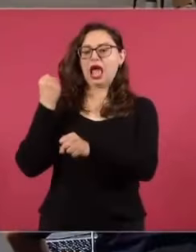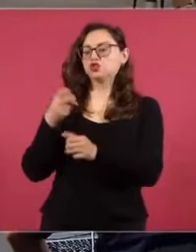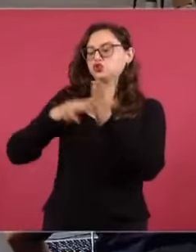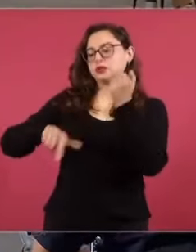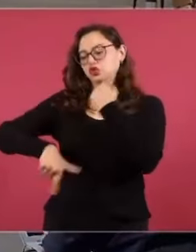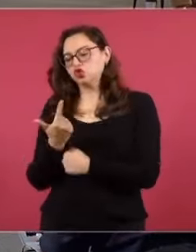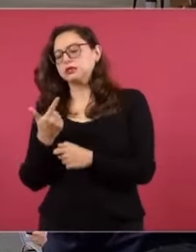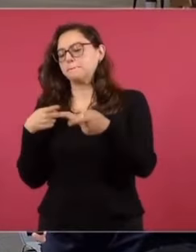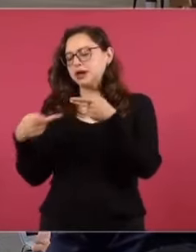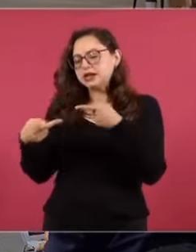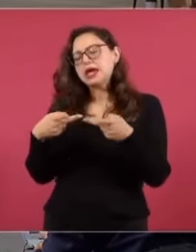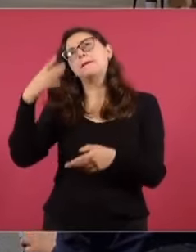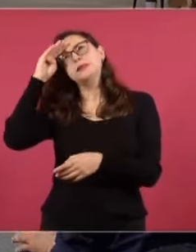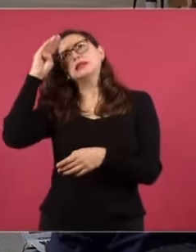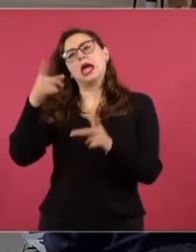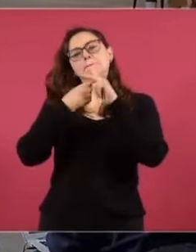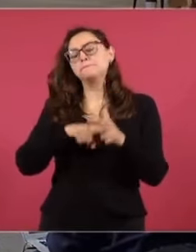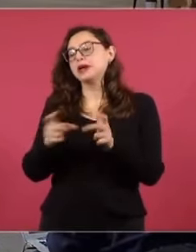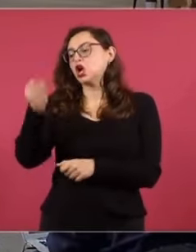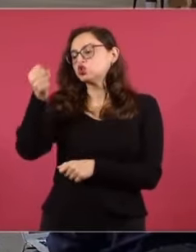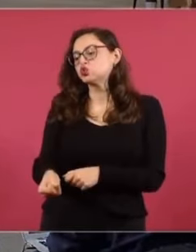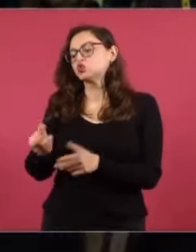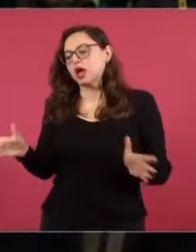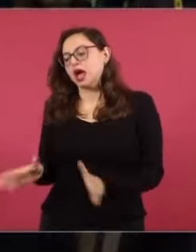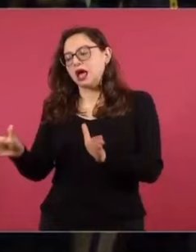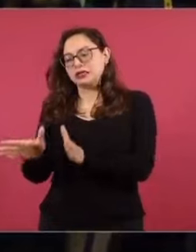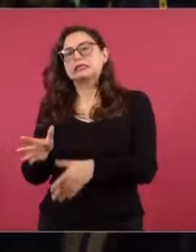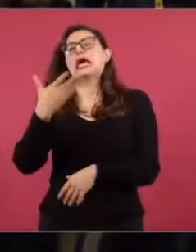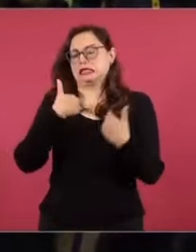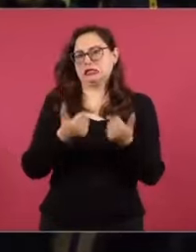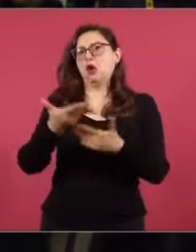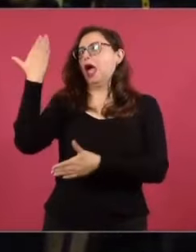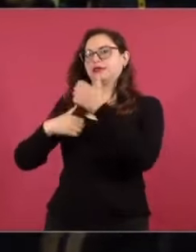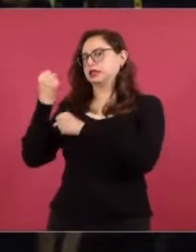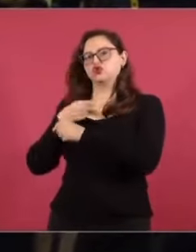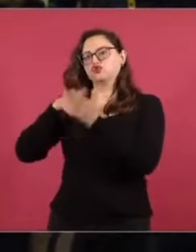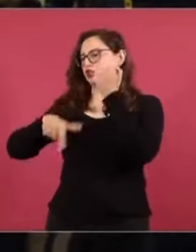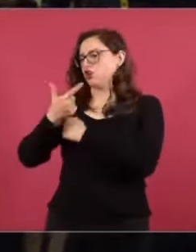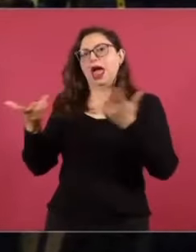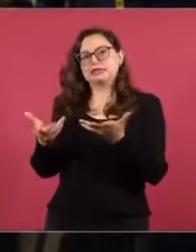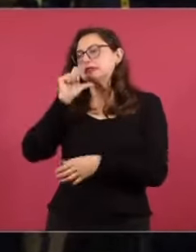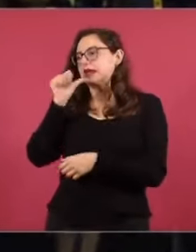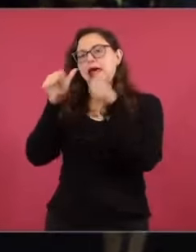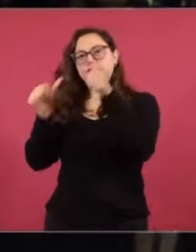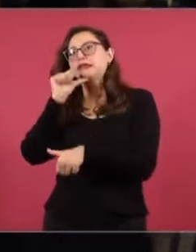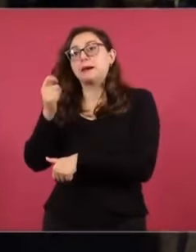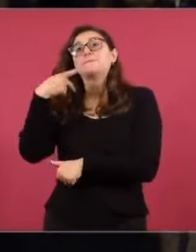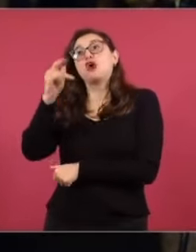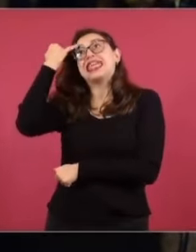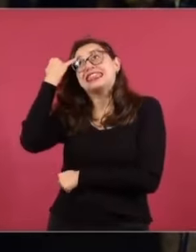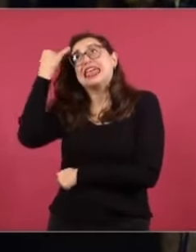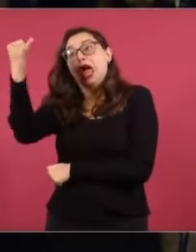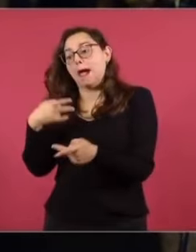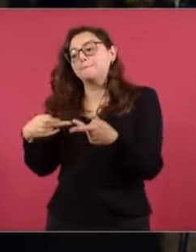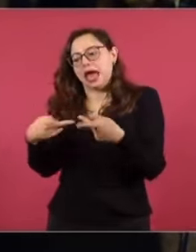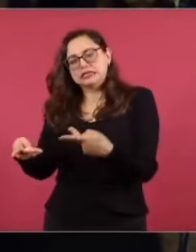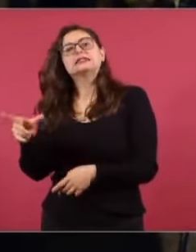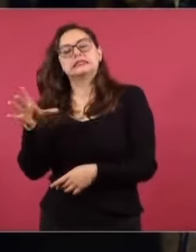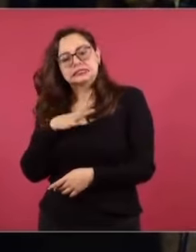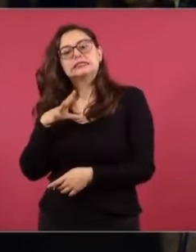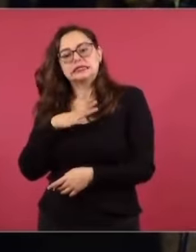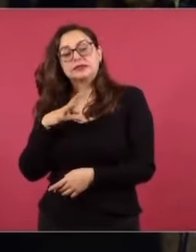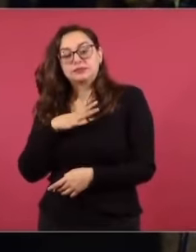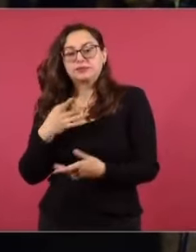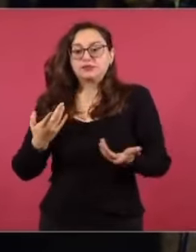como precisamente el sureste mexicano, no iba a ser una zona que, por supuesto, se estaba desarrollando. Es un poco también lo que usted ha mencionado en torno a la especulación, además. Entonces, quisiera preguntarle, presidente, independientemente de lo que